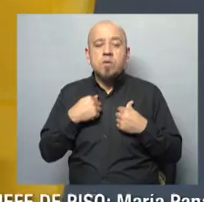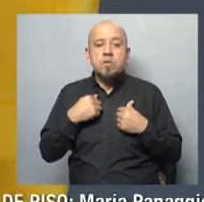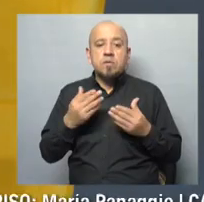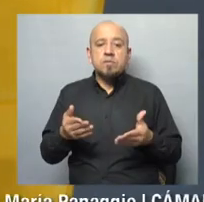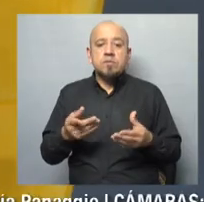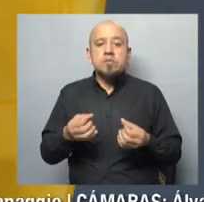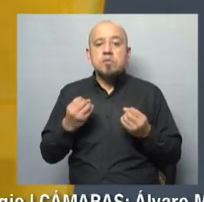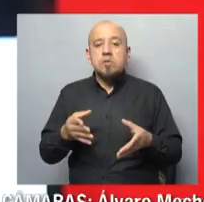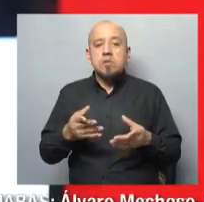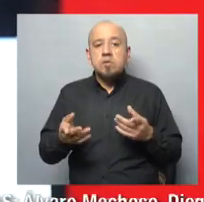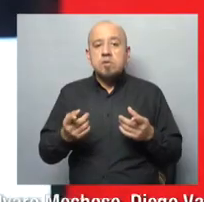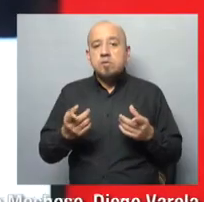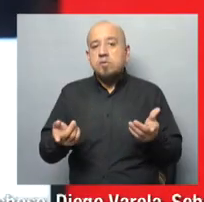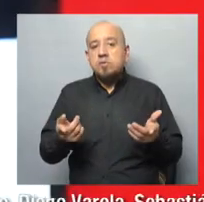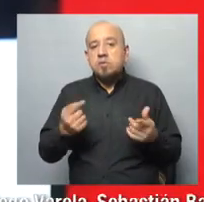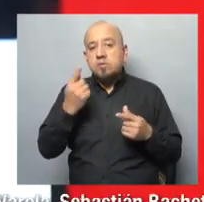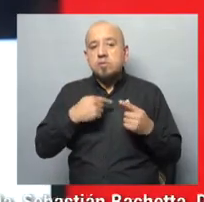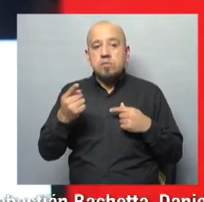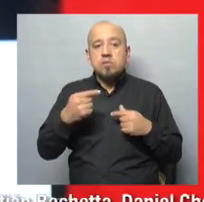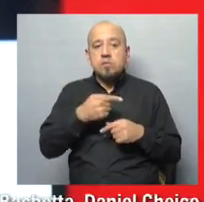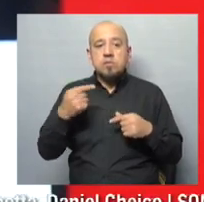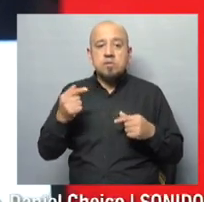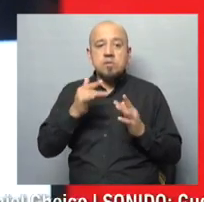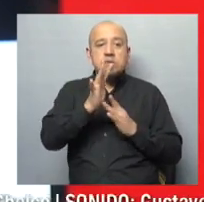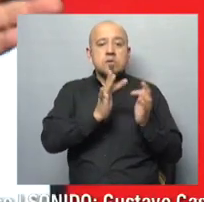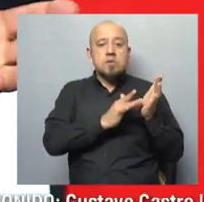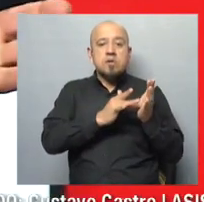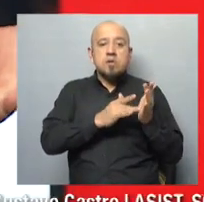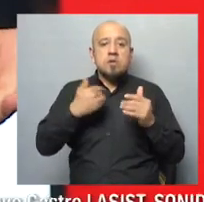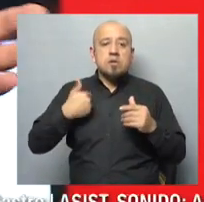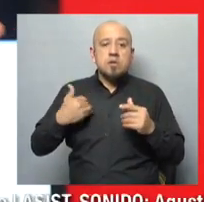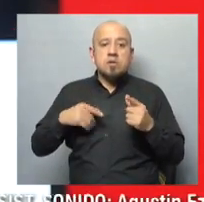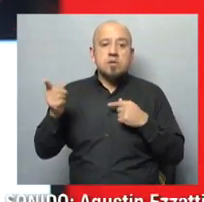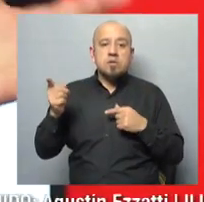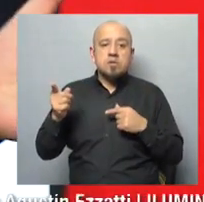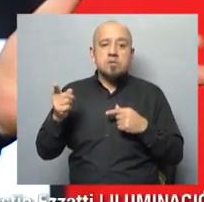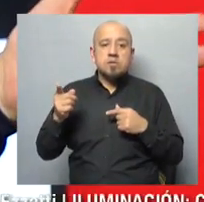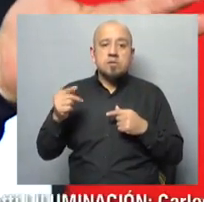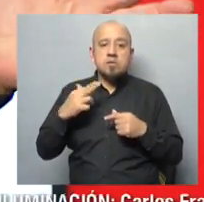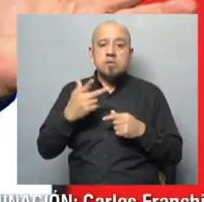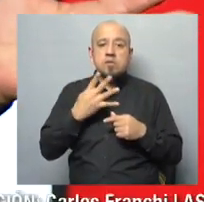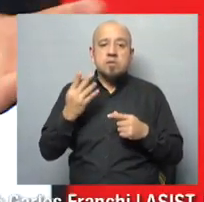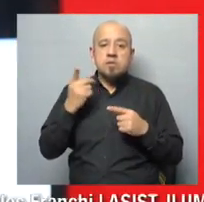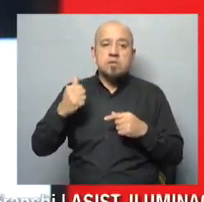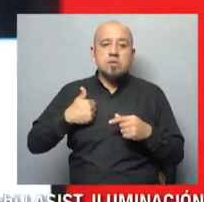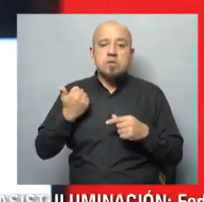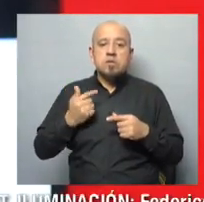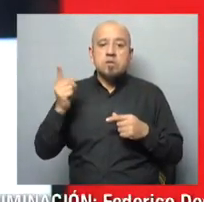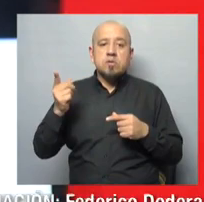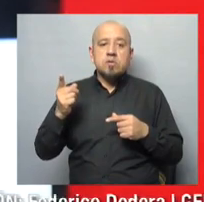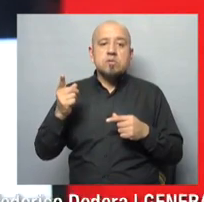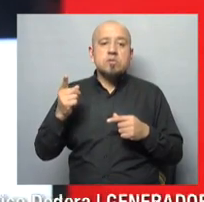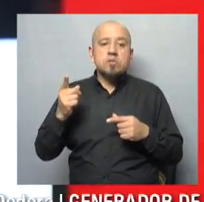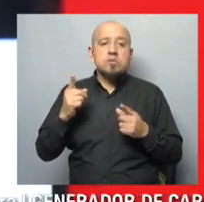porque son los mismos tipos que después en semana de vacaciones en semana santa cruz a en argentina y van a ver tres sobre iban a ver a 34 horas aprovechan y van a 34 horas